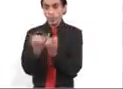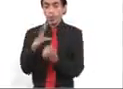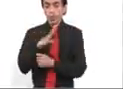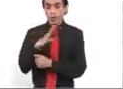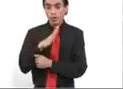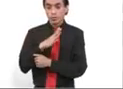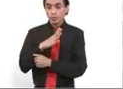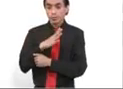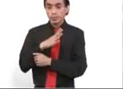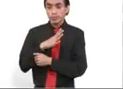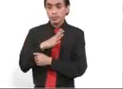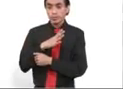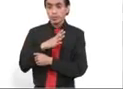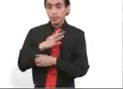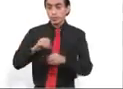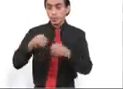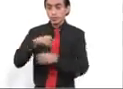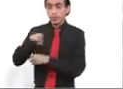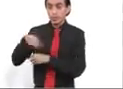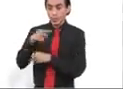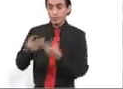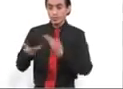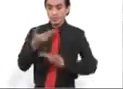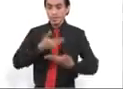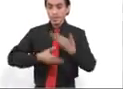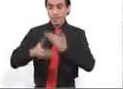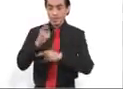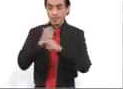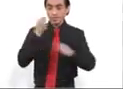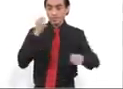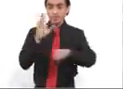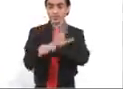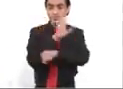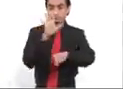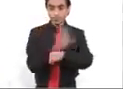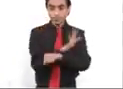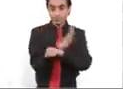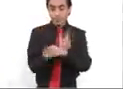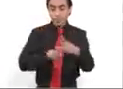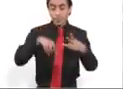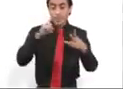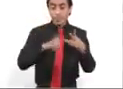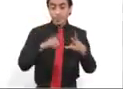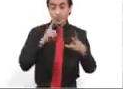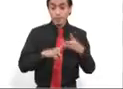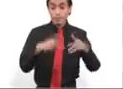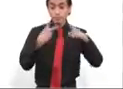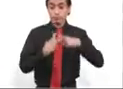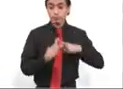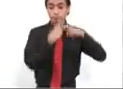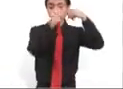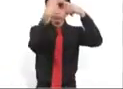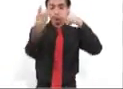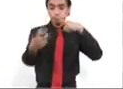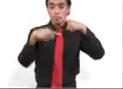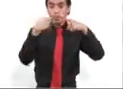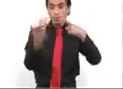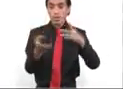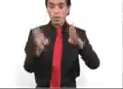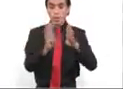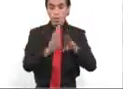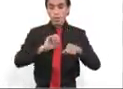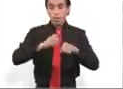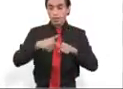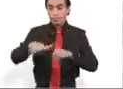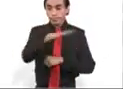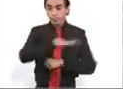Servicio de Transportes Eléctricos. Tercera innovación, el trolebús elevado, no solo en términos de